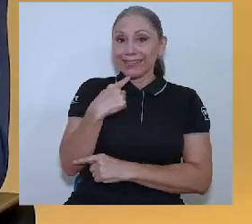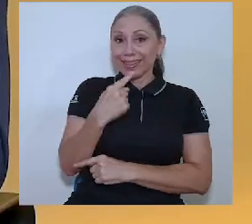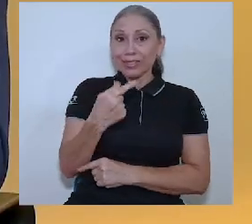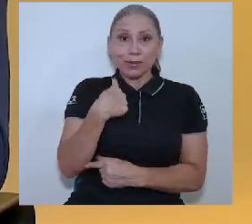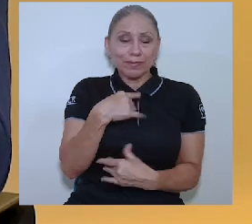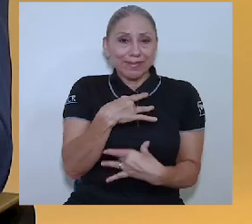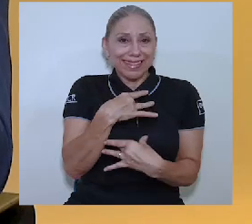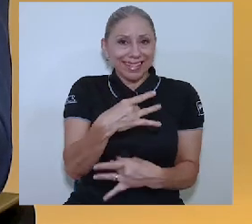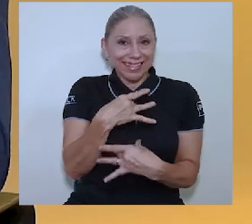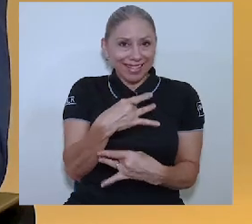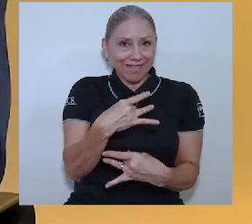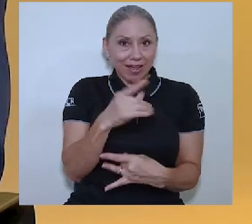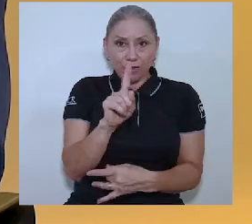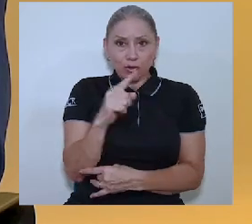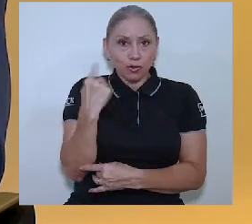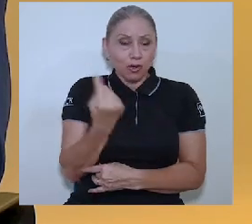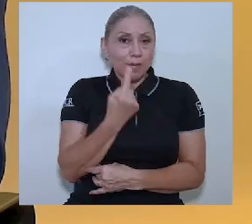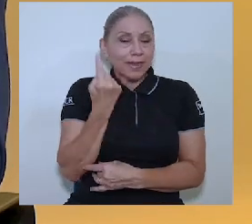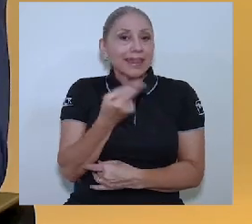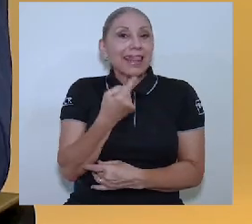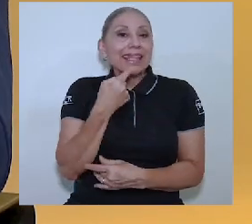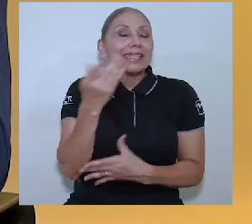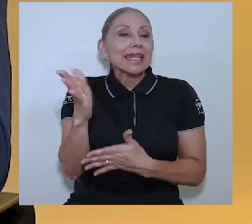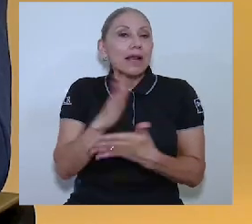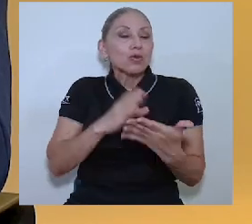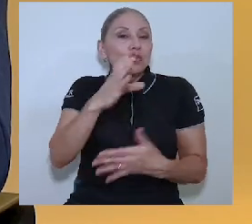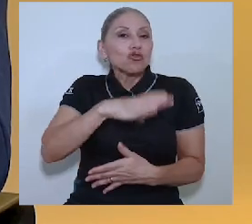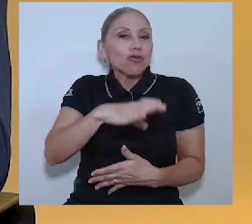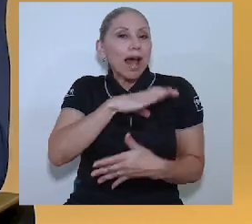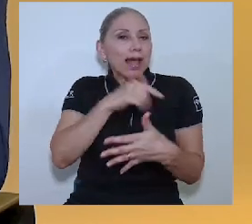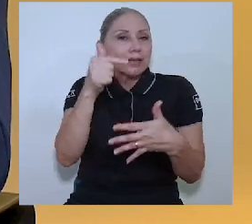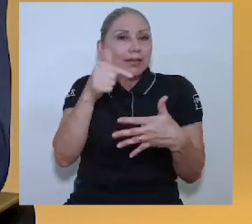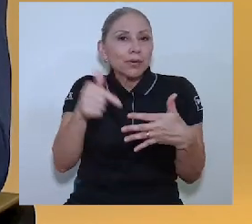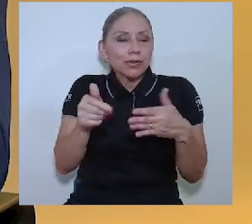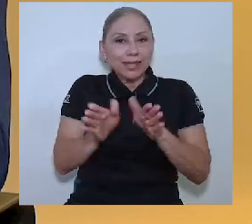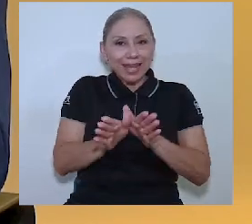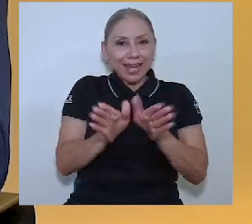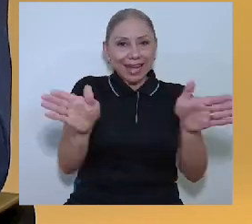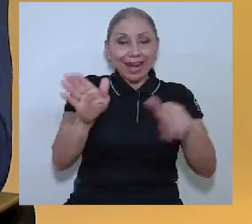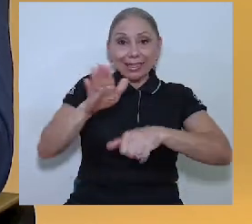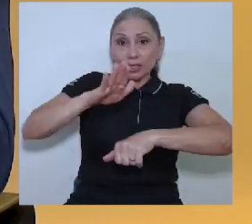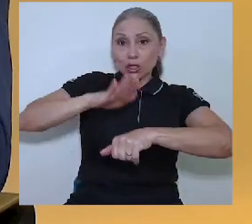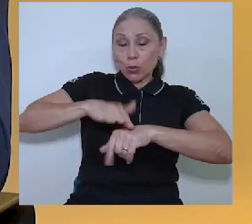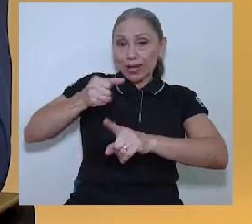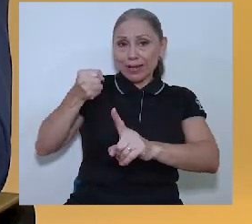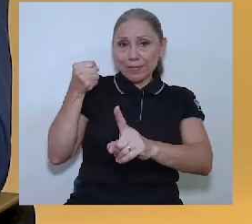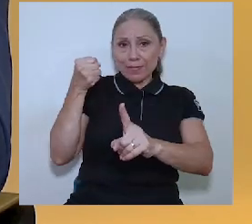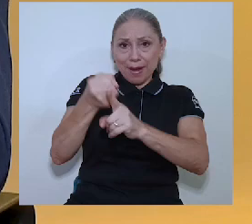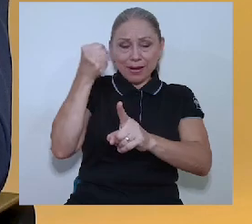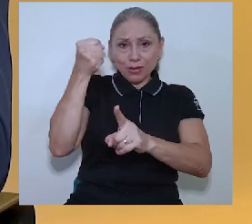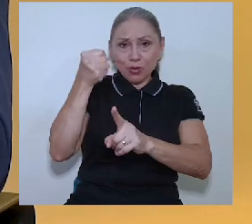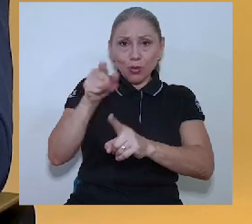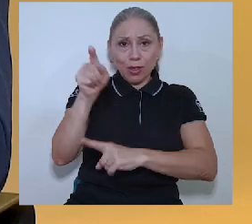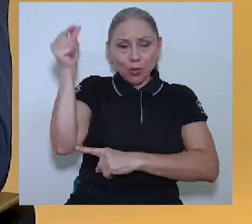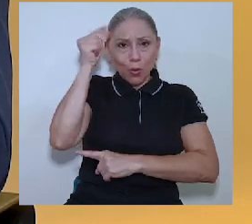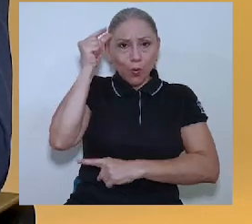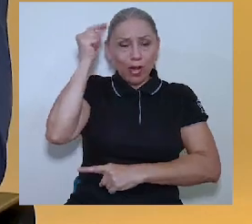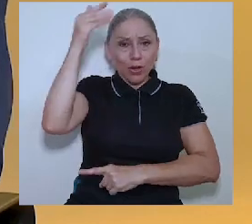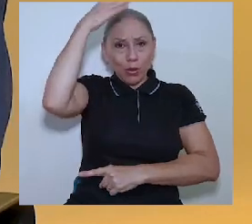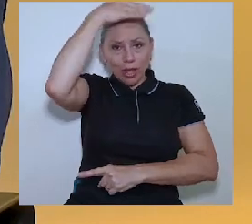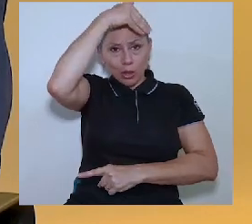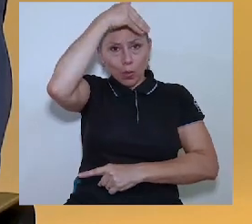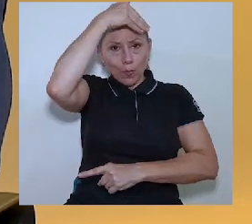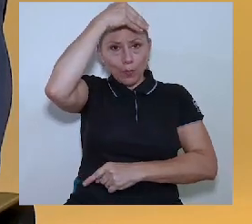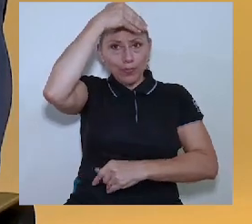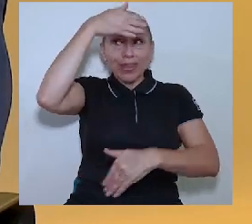comentado que me interesaba, aparte de dar algunos rasgos muy generales sobre el impacto de un gobierno de